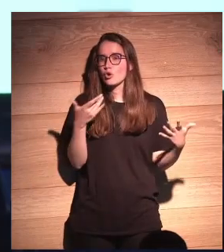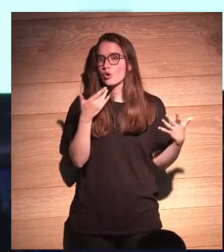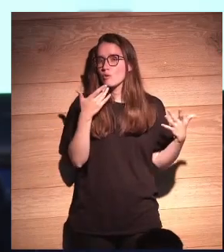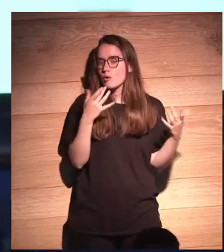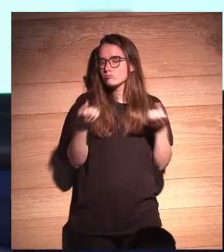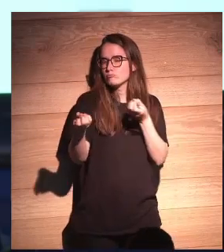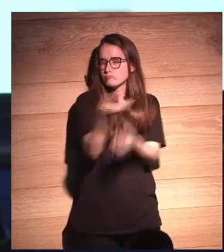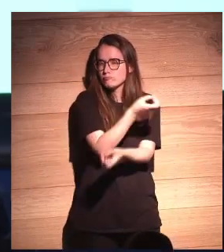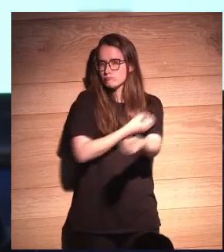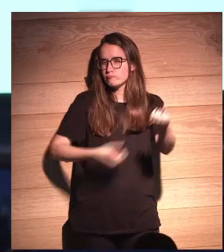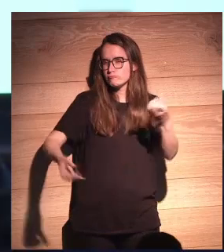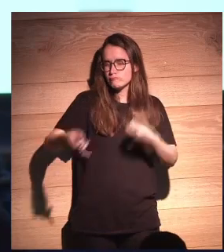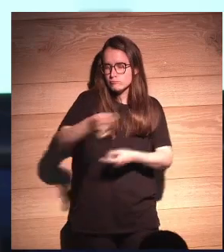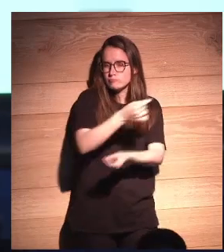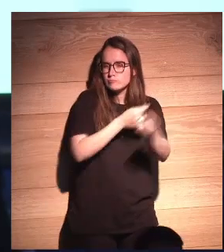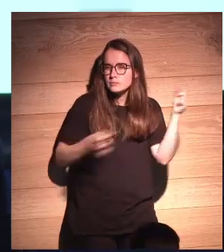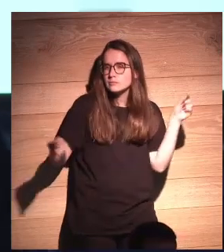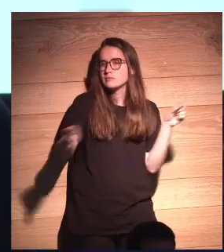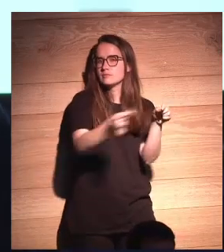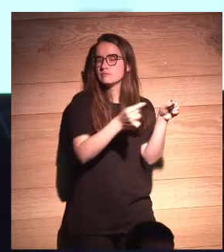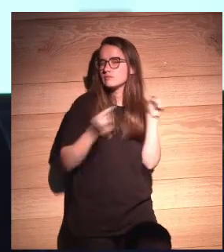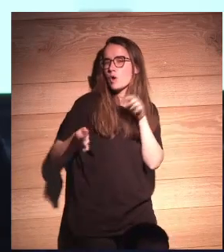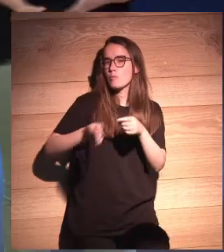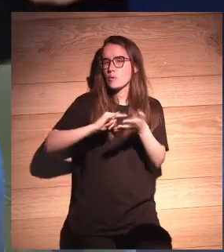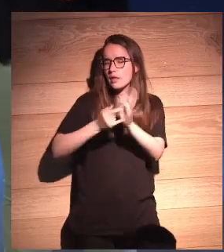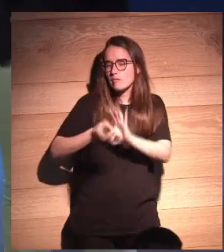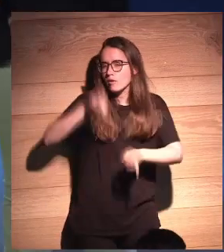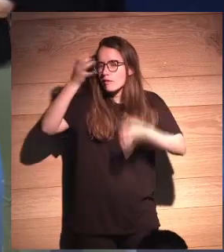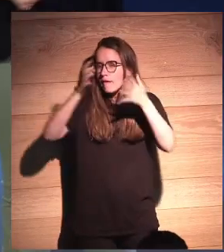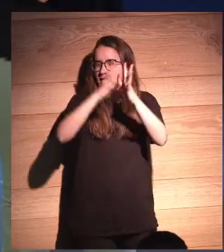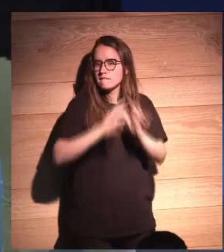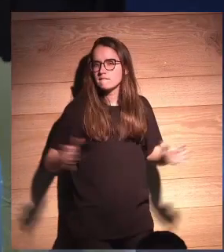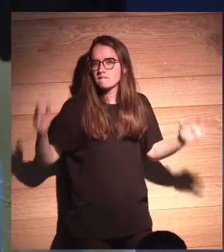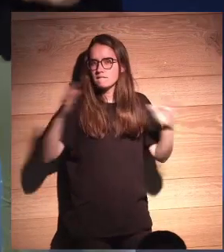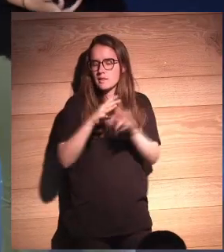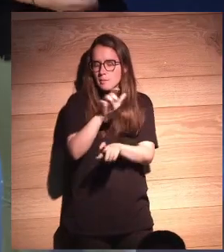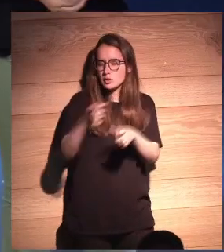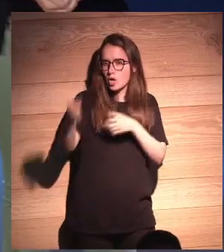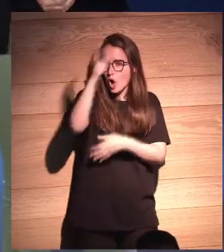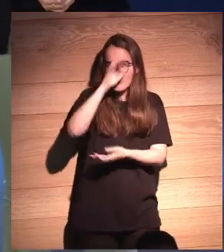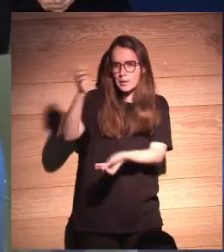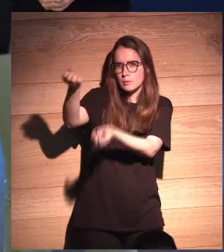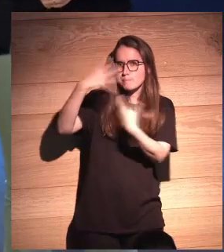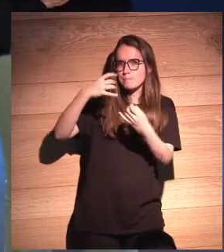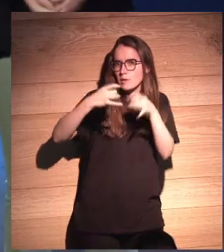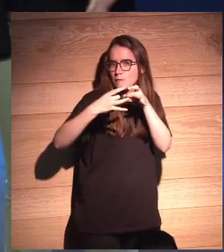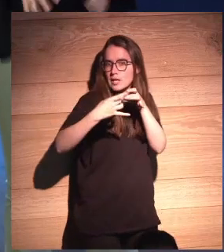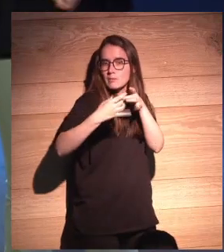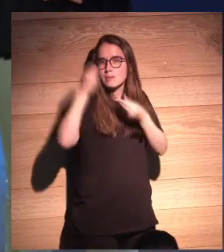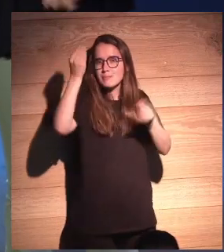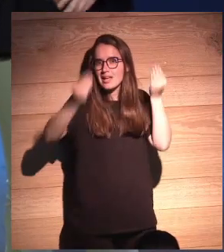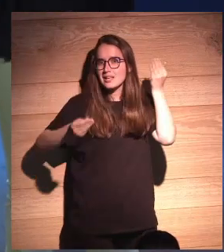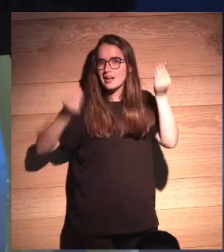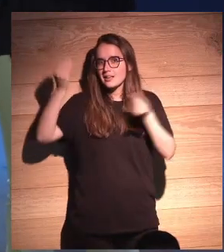pitch constantes de proyectos, de ideas, con muchas ganas, de gente que te daba su opinión. Y